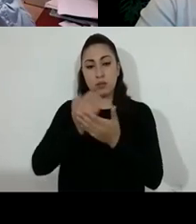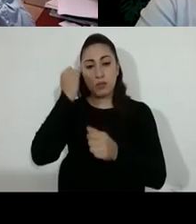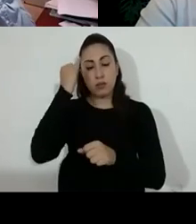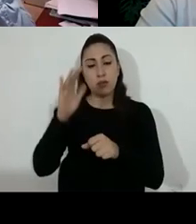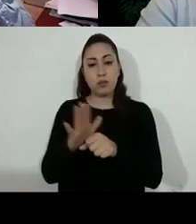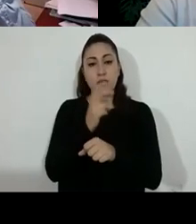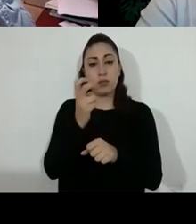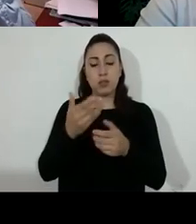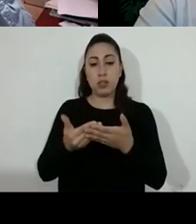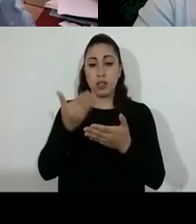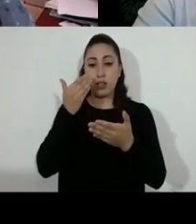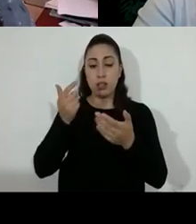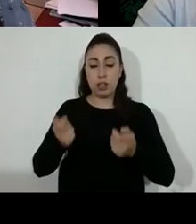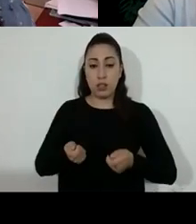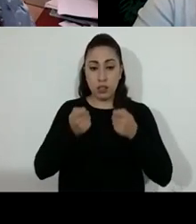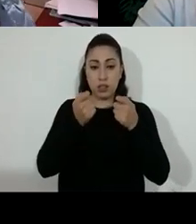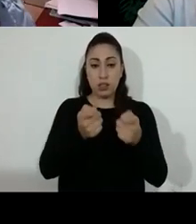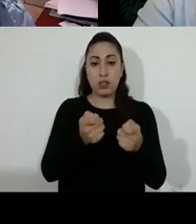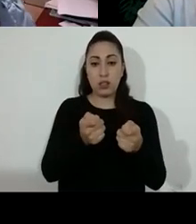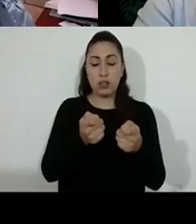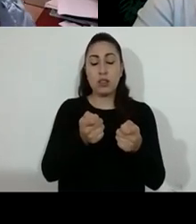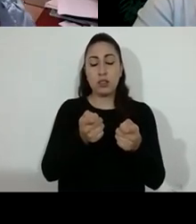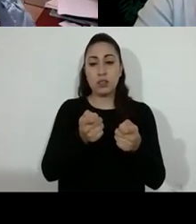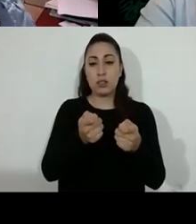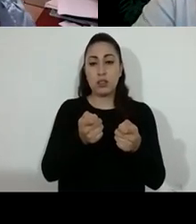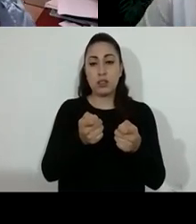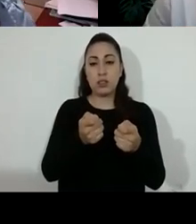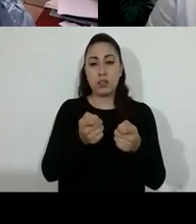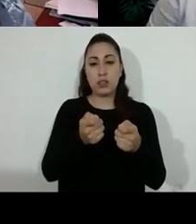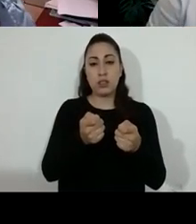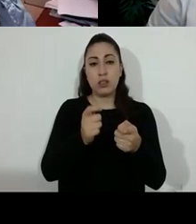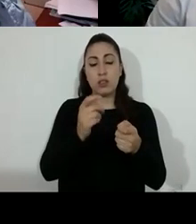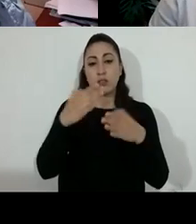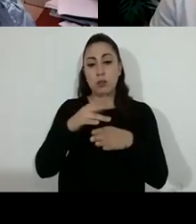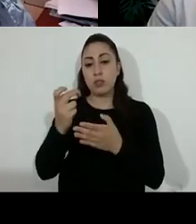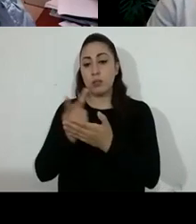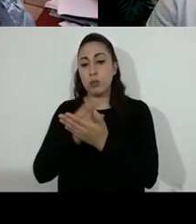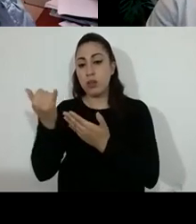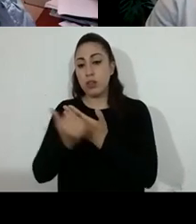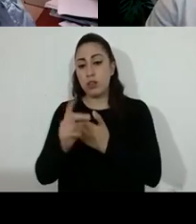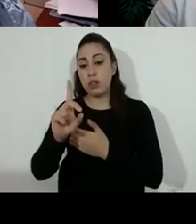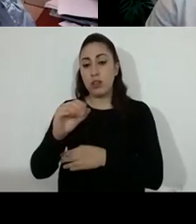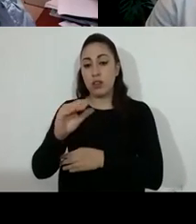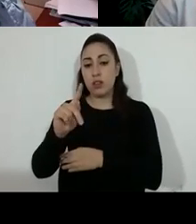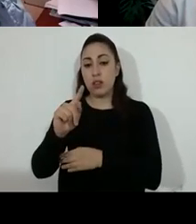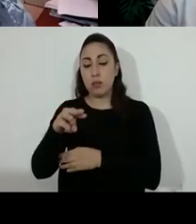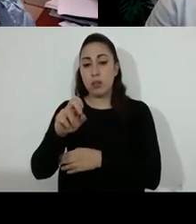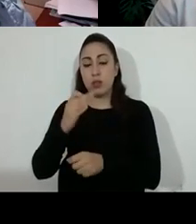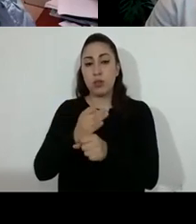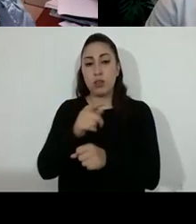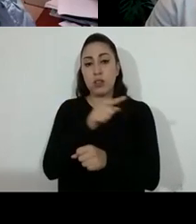hizo llegar en tiempo y forma el proyecto de dictamen, el cual estamos